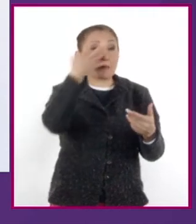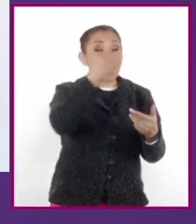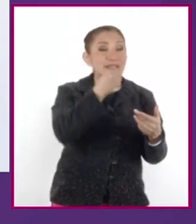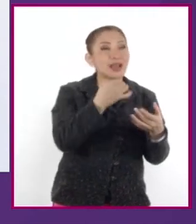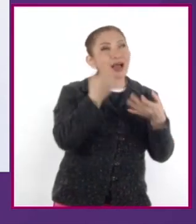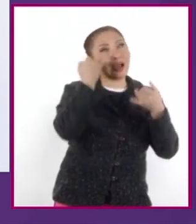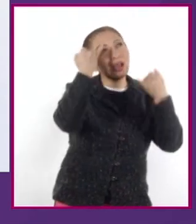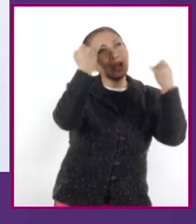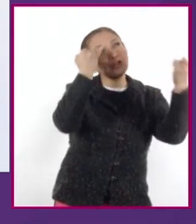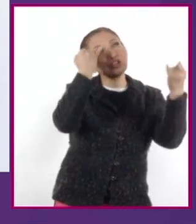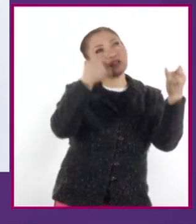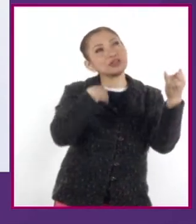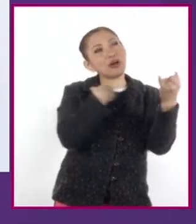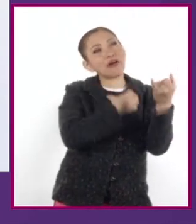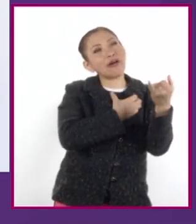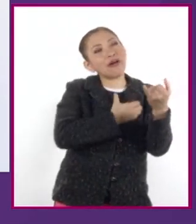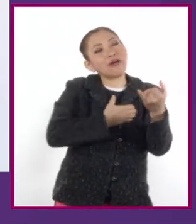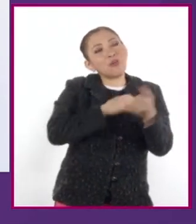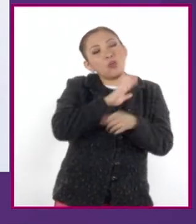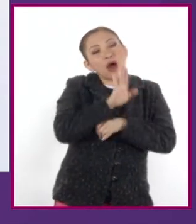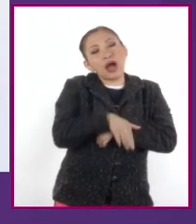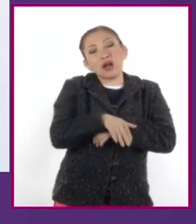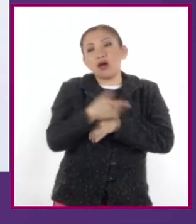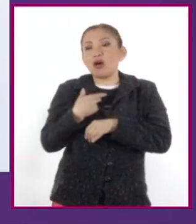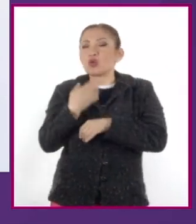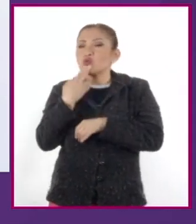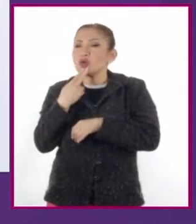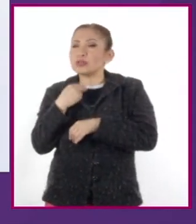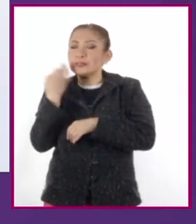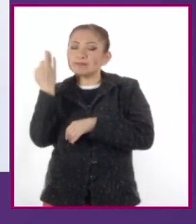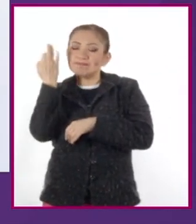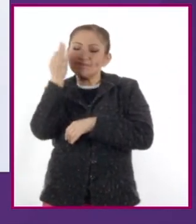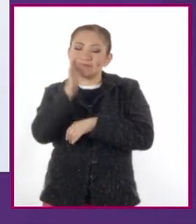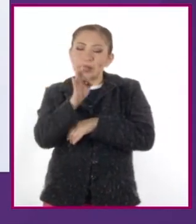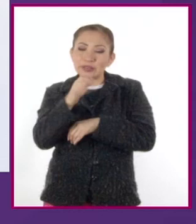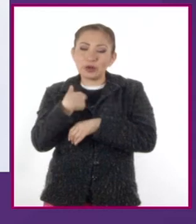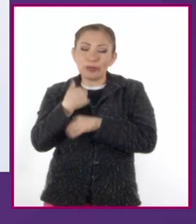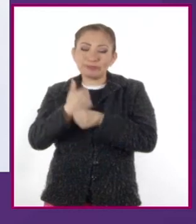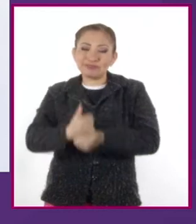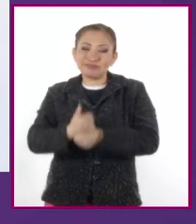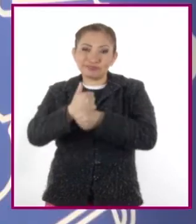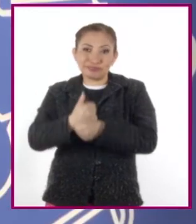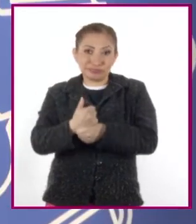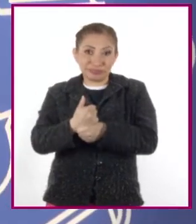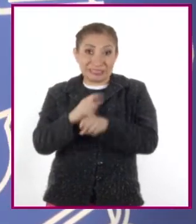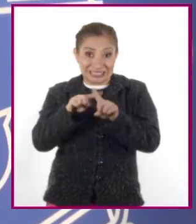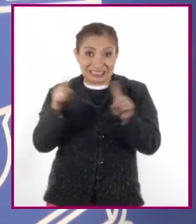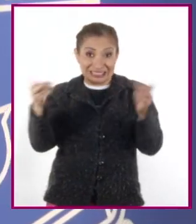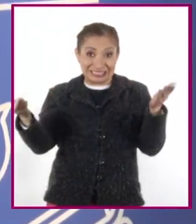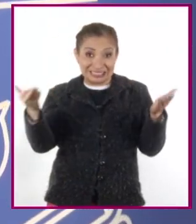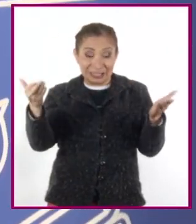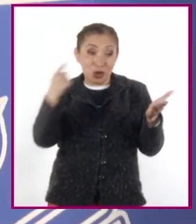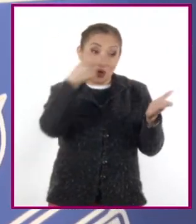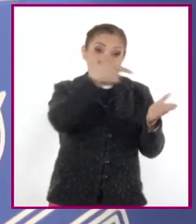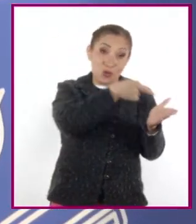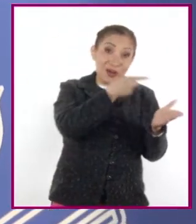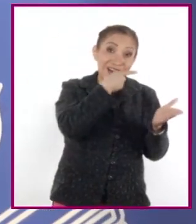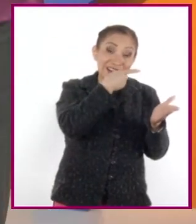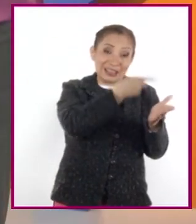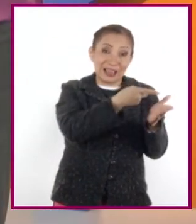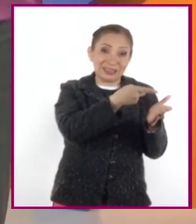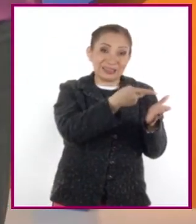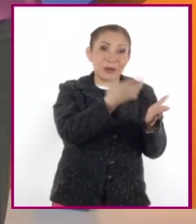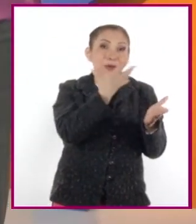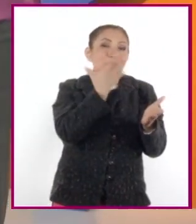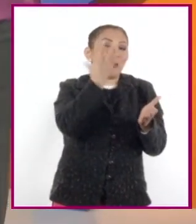ilusión por quien alegre muero, dulce ficción por quien penosa vivo. Por un lado, un